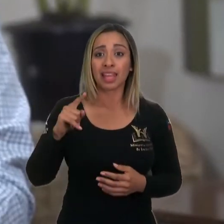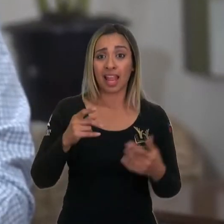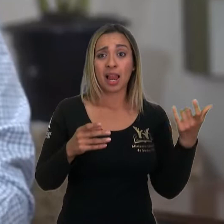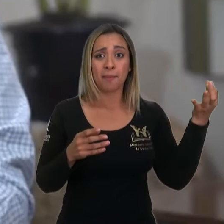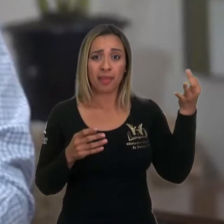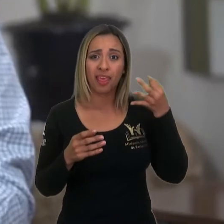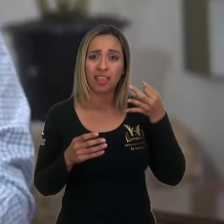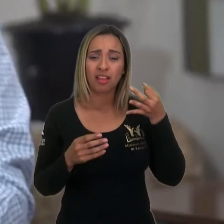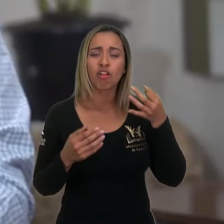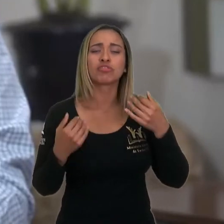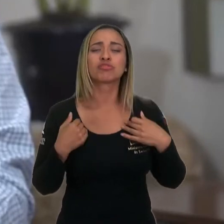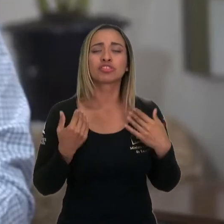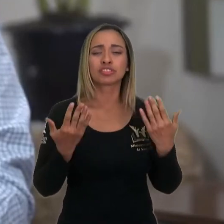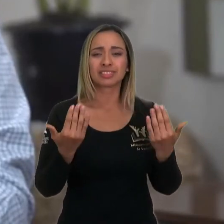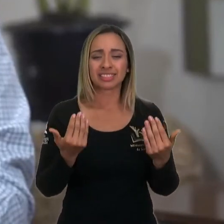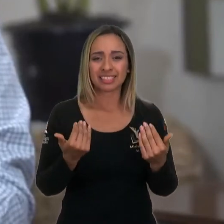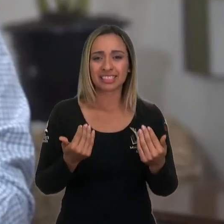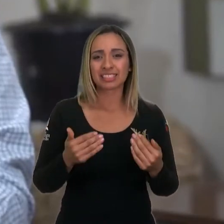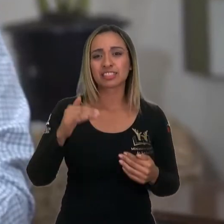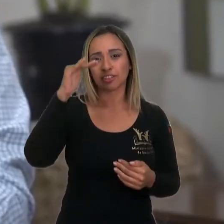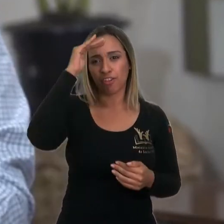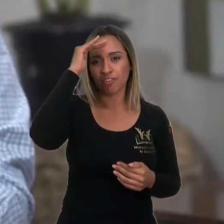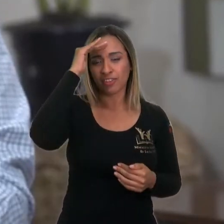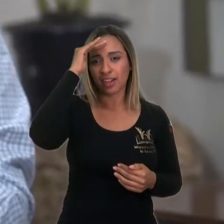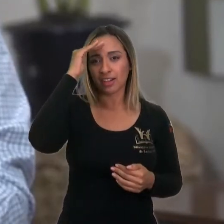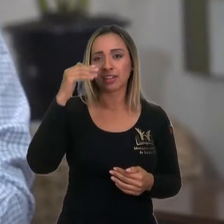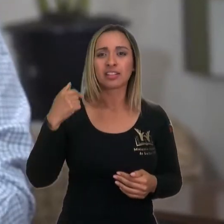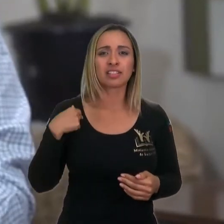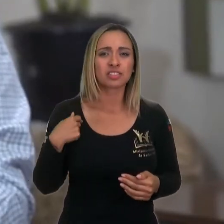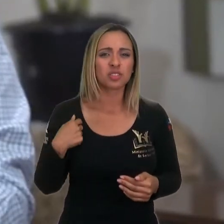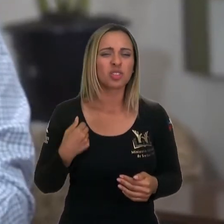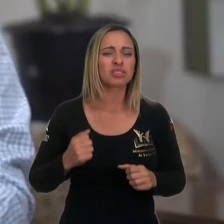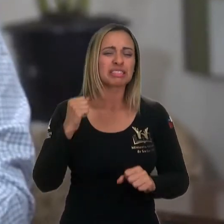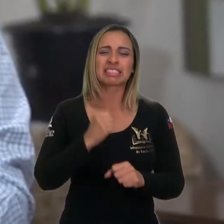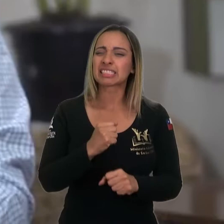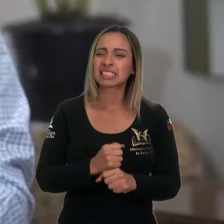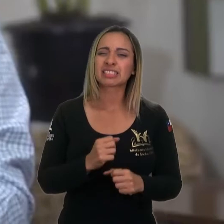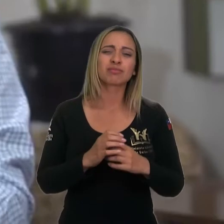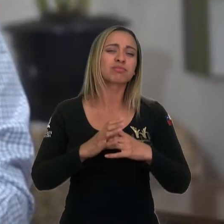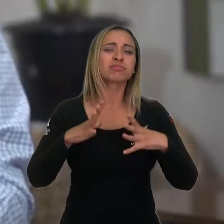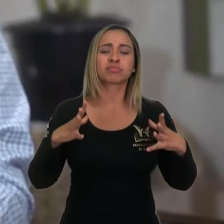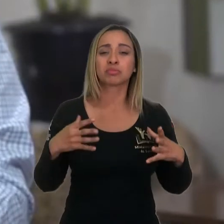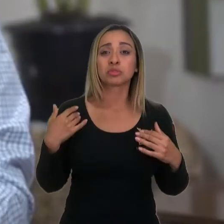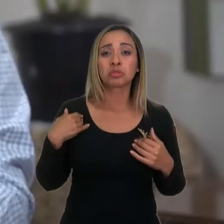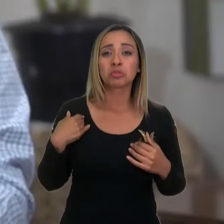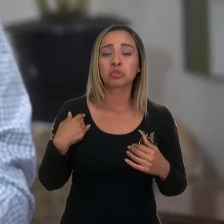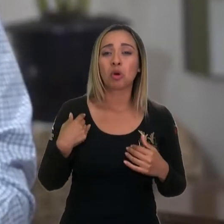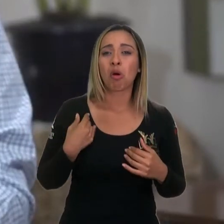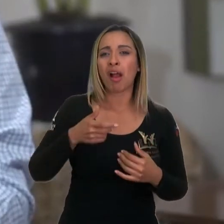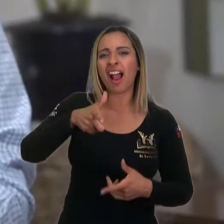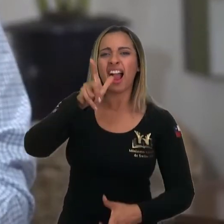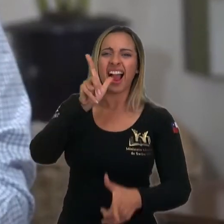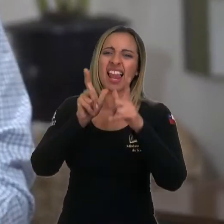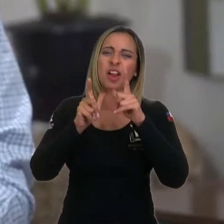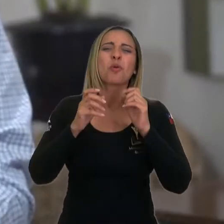Mi hogar está de cabeza para abajo, estoy perdido. Soy un alcohólico, yo necesito creer.